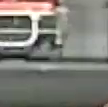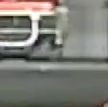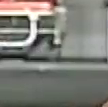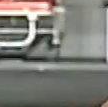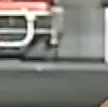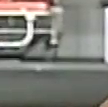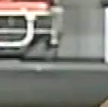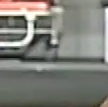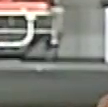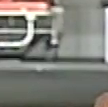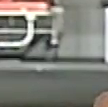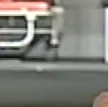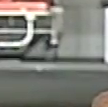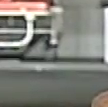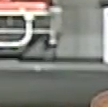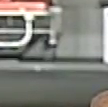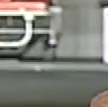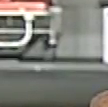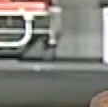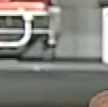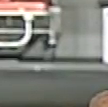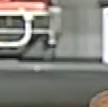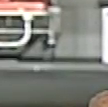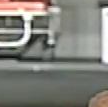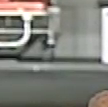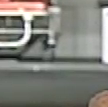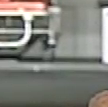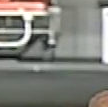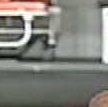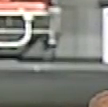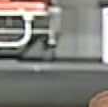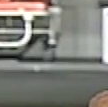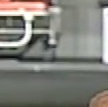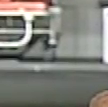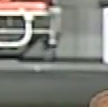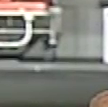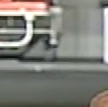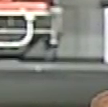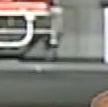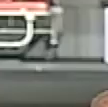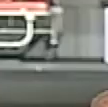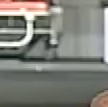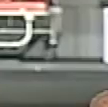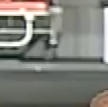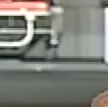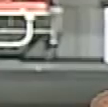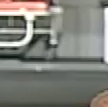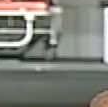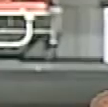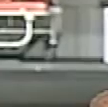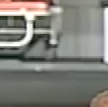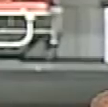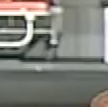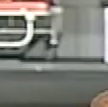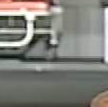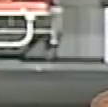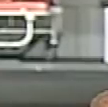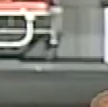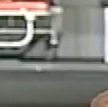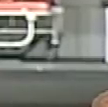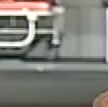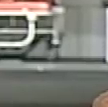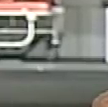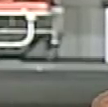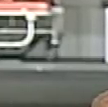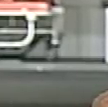Yo le pido al equipo de comunicaciones, compañeros de comunicaciones, que de todo esto es tan importante, yo tengo que